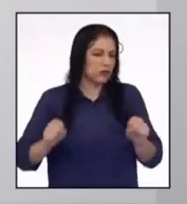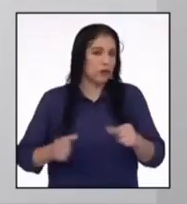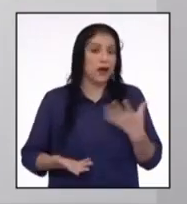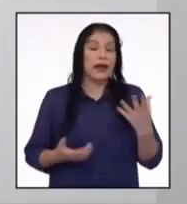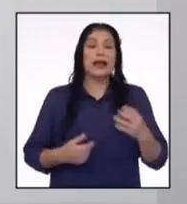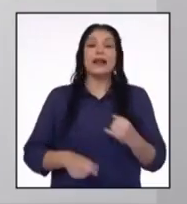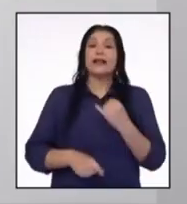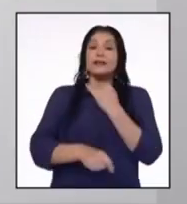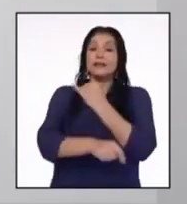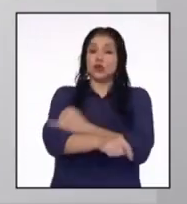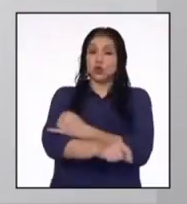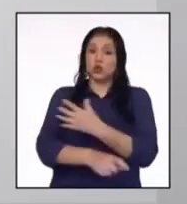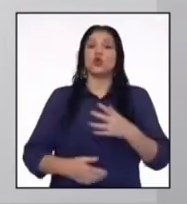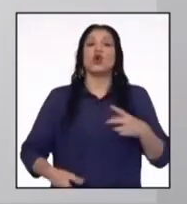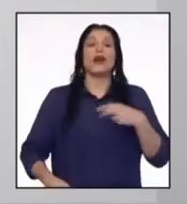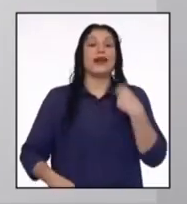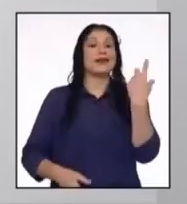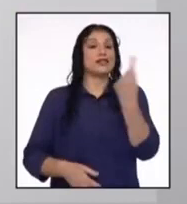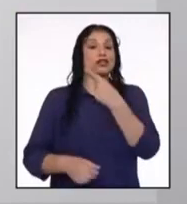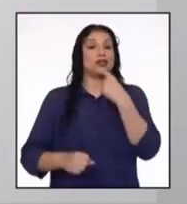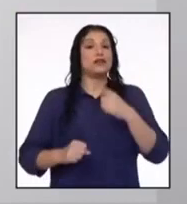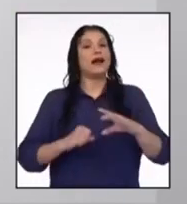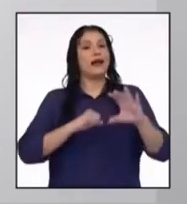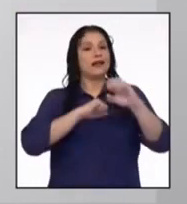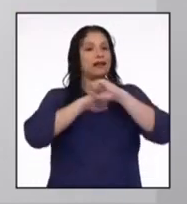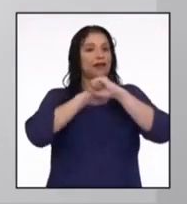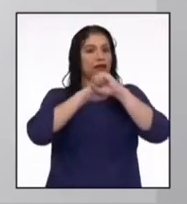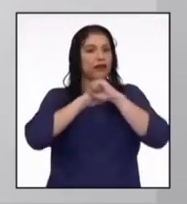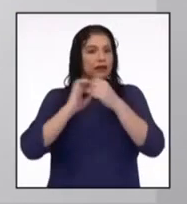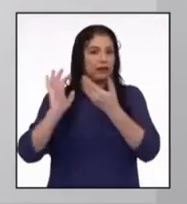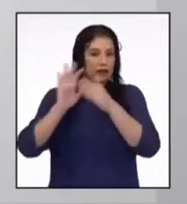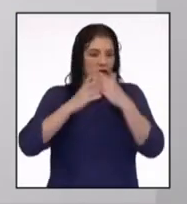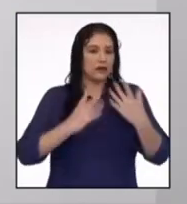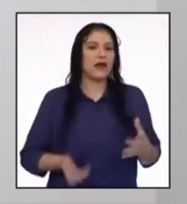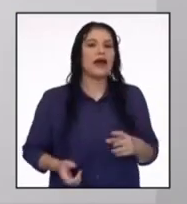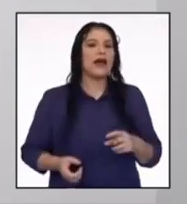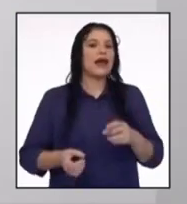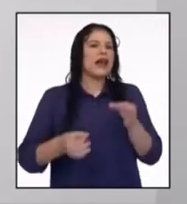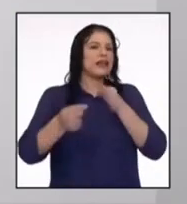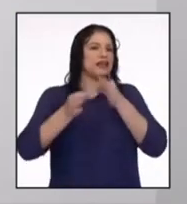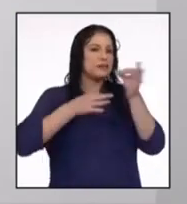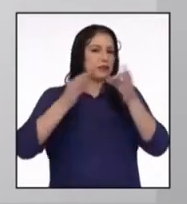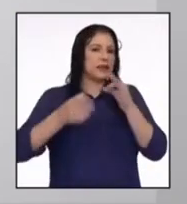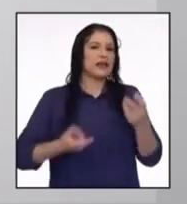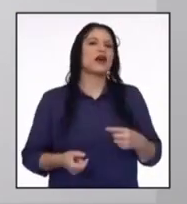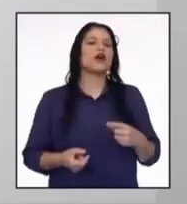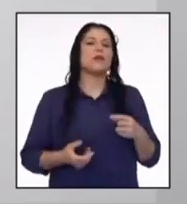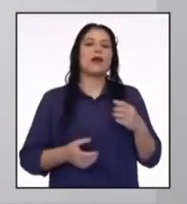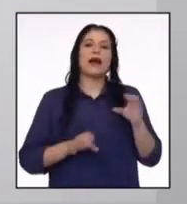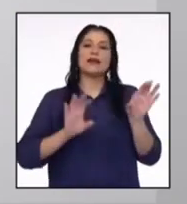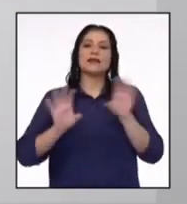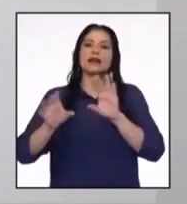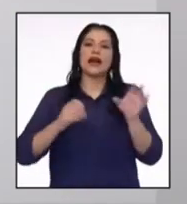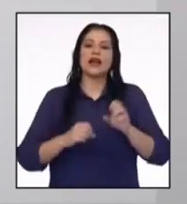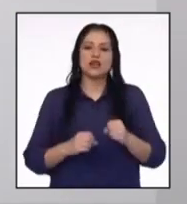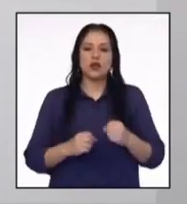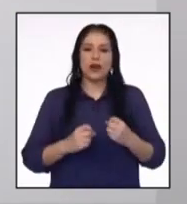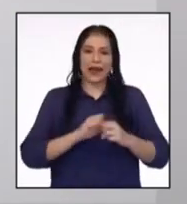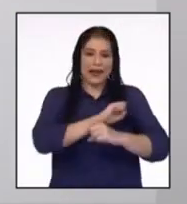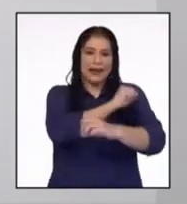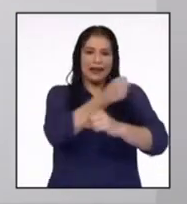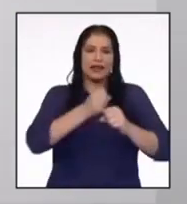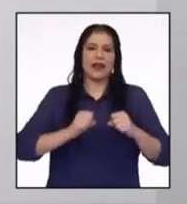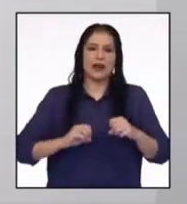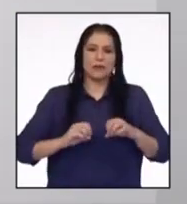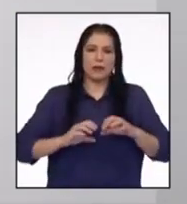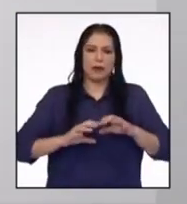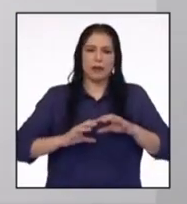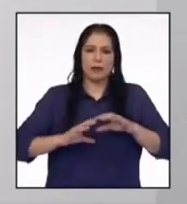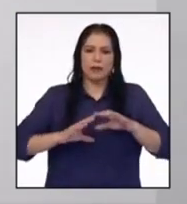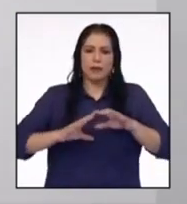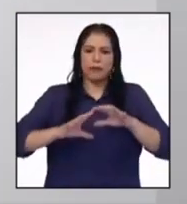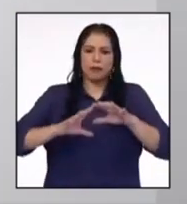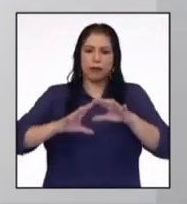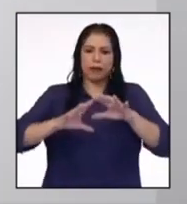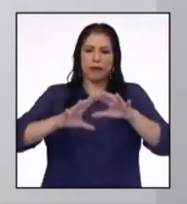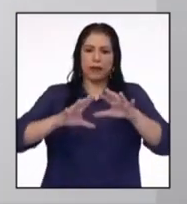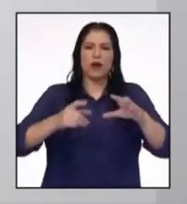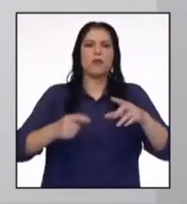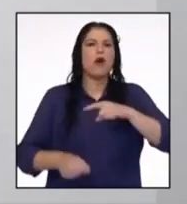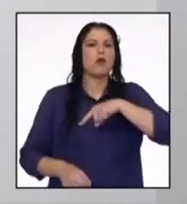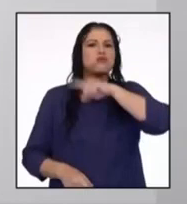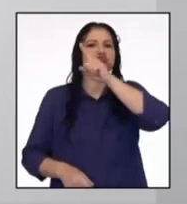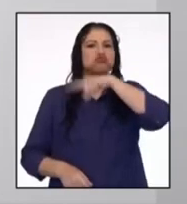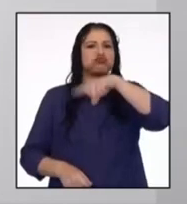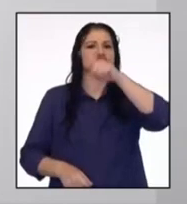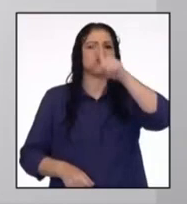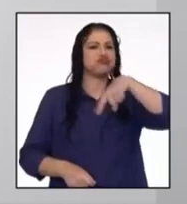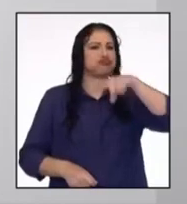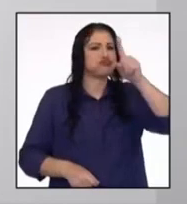Nacional de Defensa Civil define un sismo como la generación y liberación de energía que luego se propaga